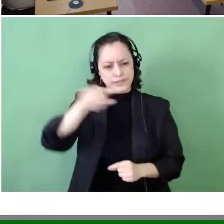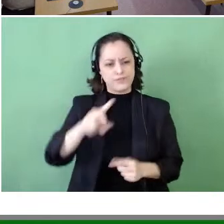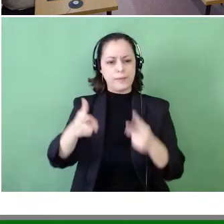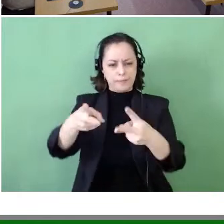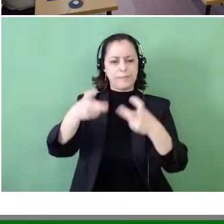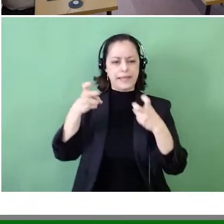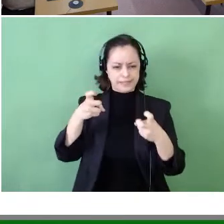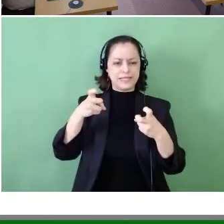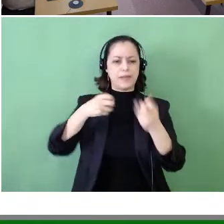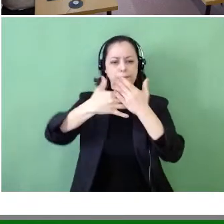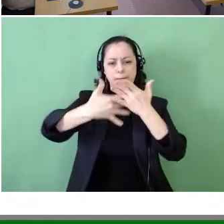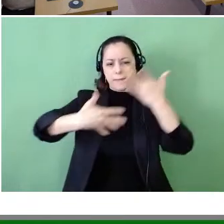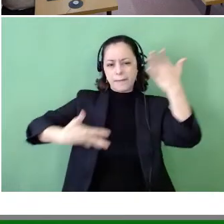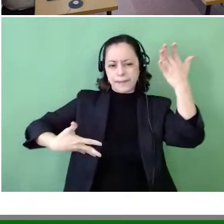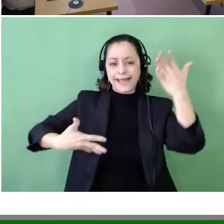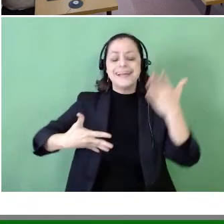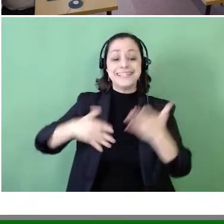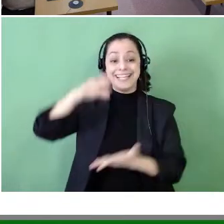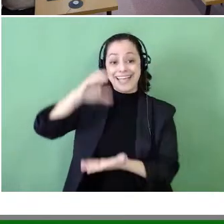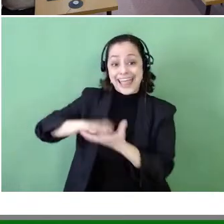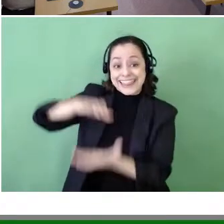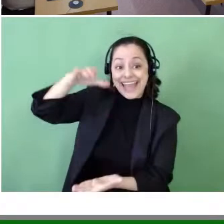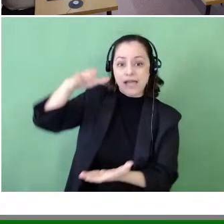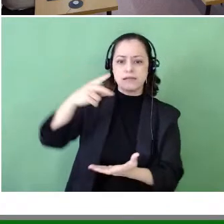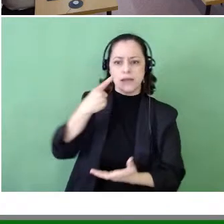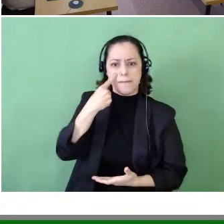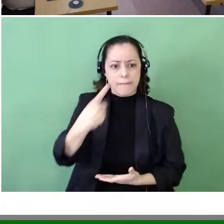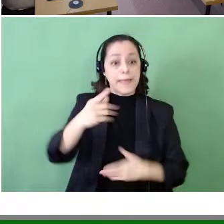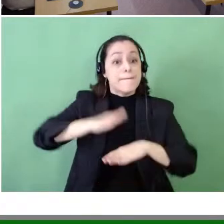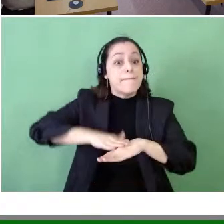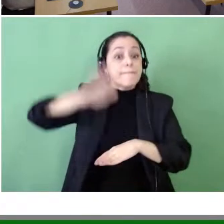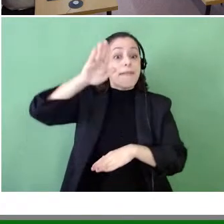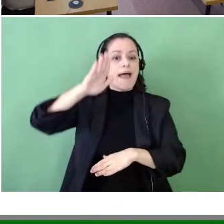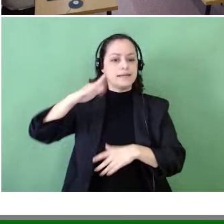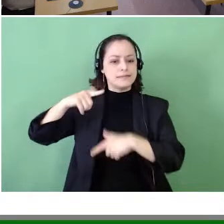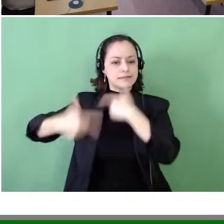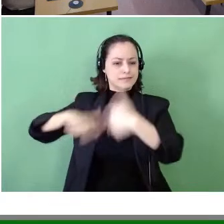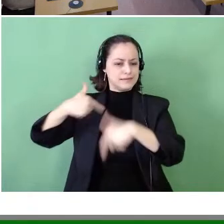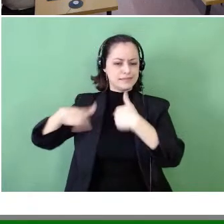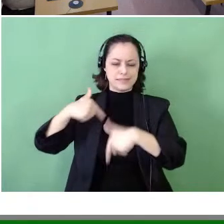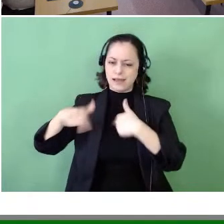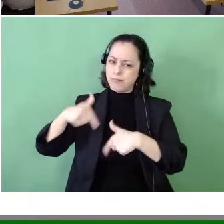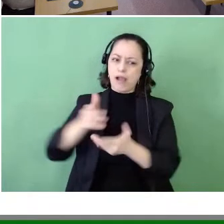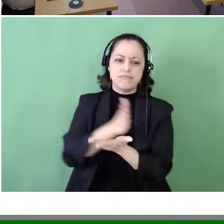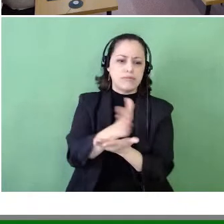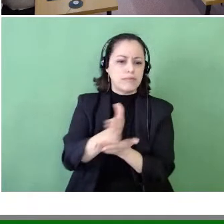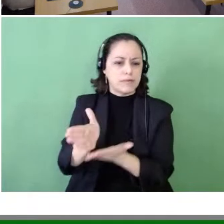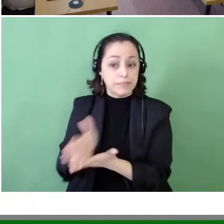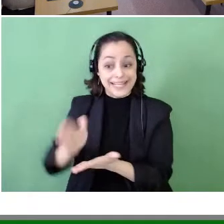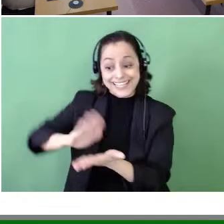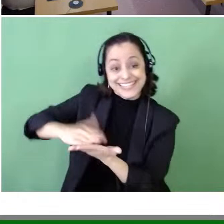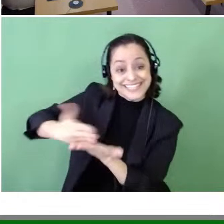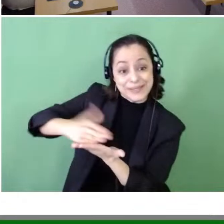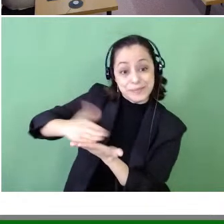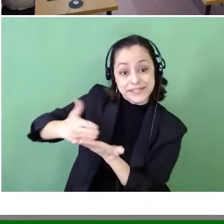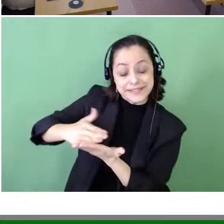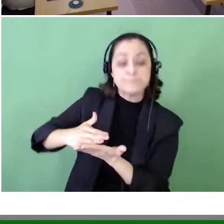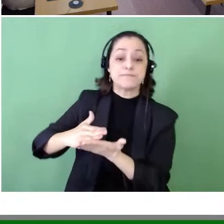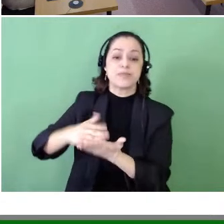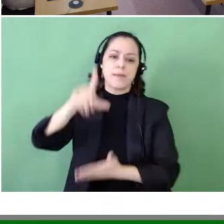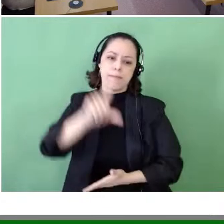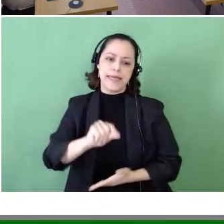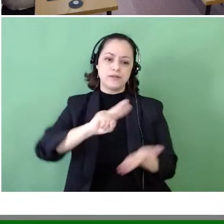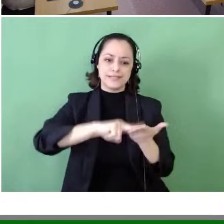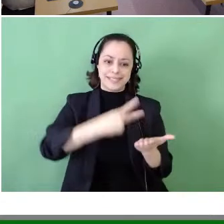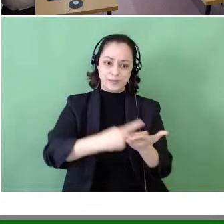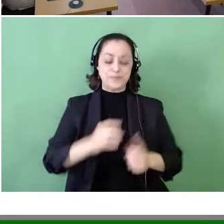adelante, es la que es más utilizada. Entonces, desde 2002 en Brasil,